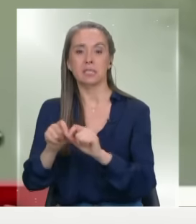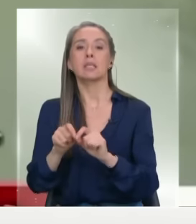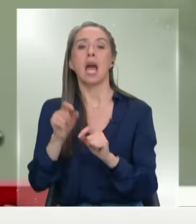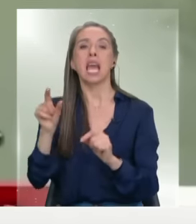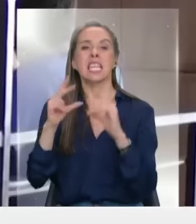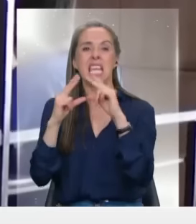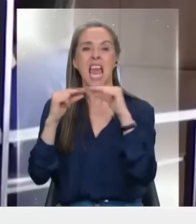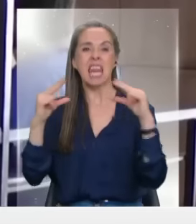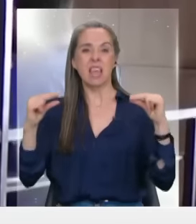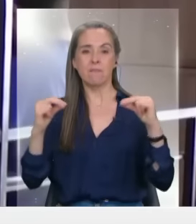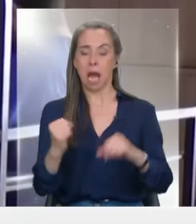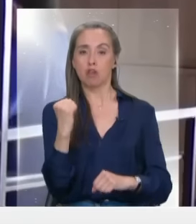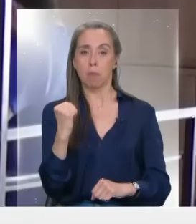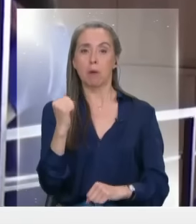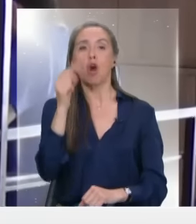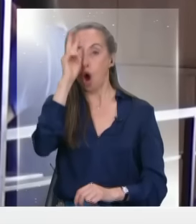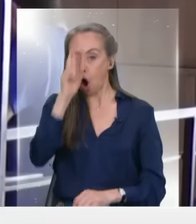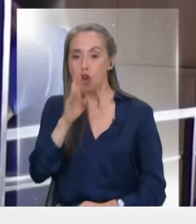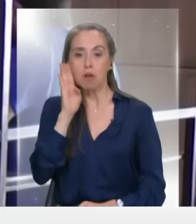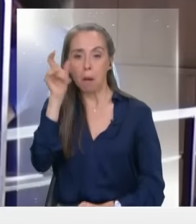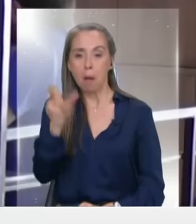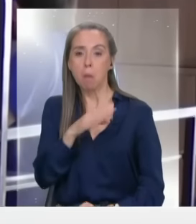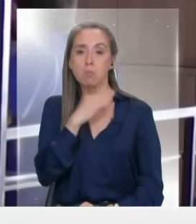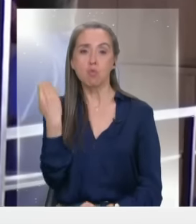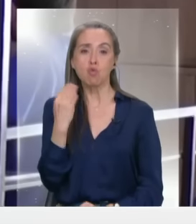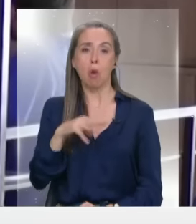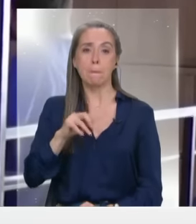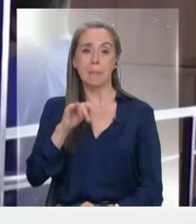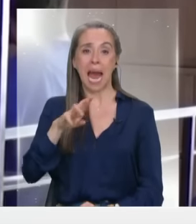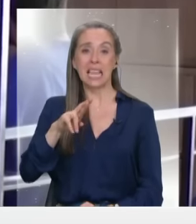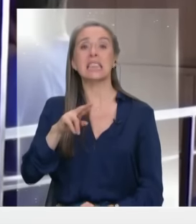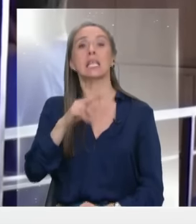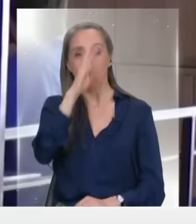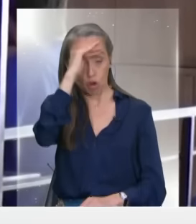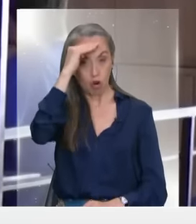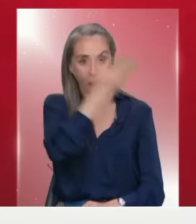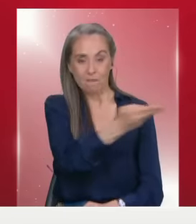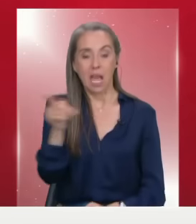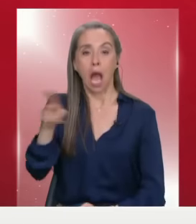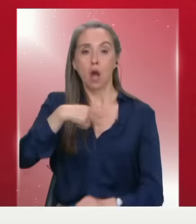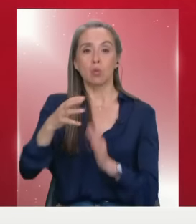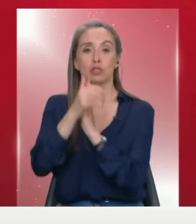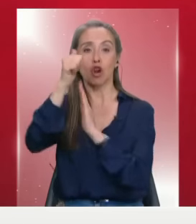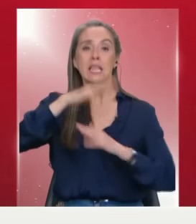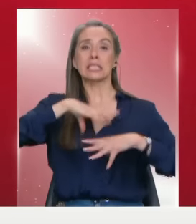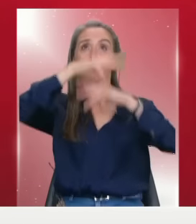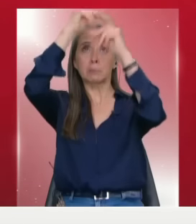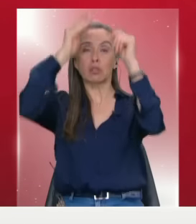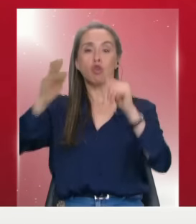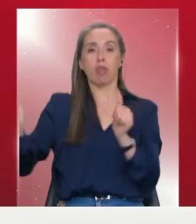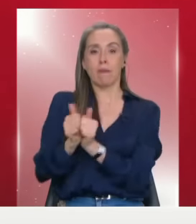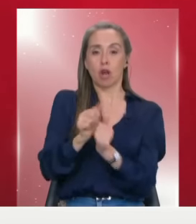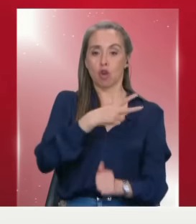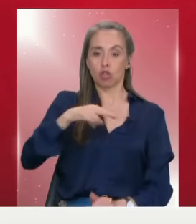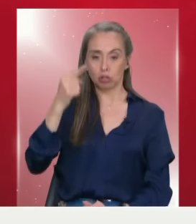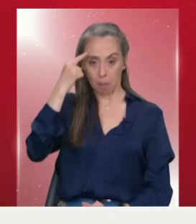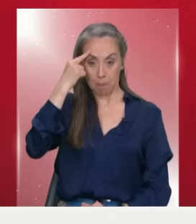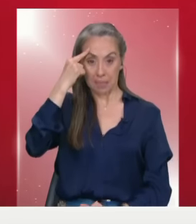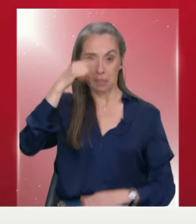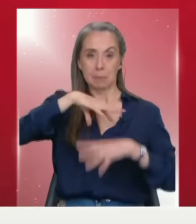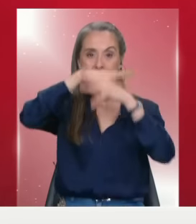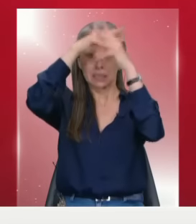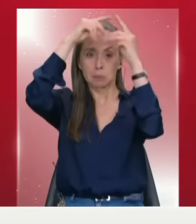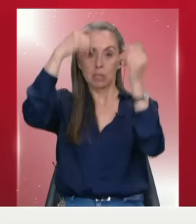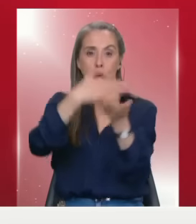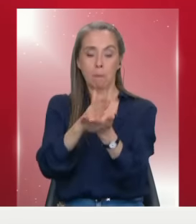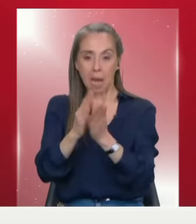honorable. El mártir Hassan Nasrallah confía en ustedes. Nuestro líder sigue entre nosotros con su pensamiento, espíritu,